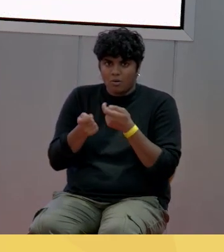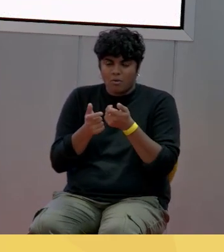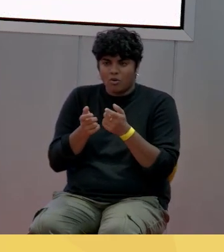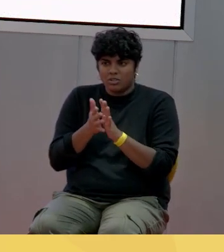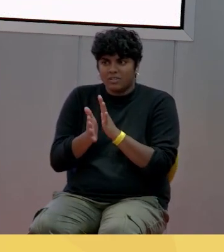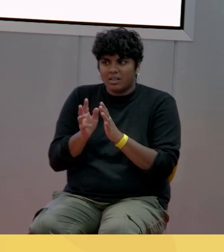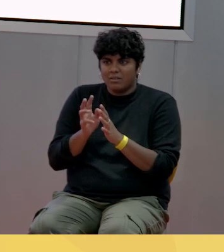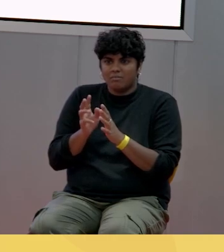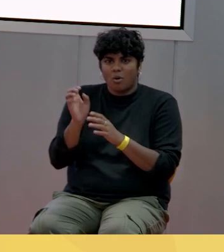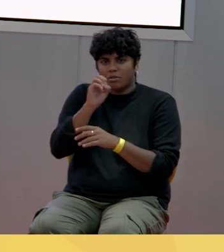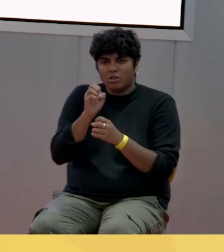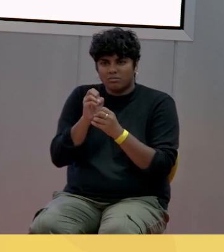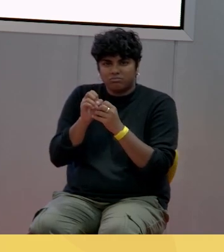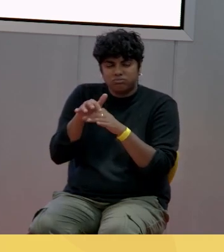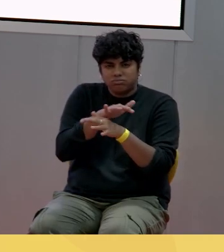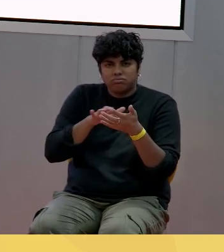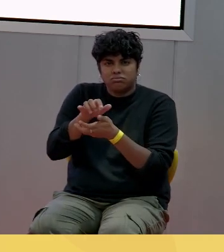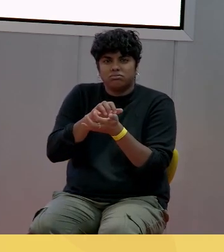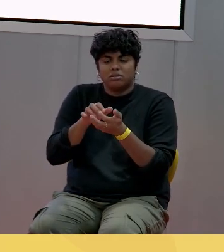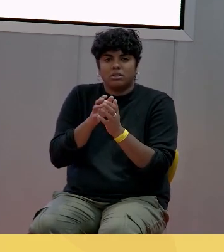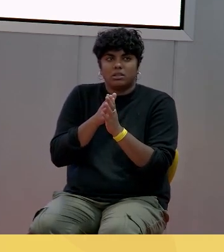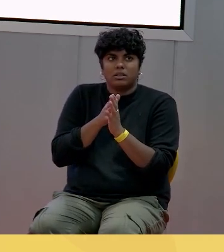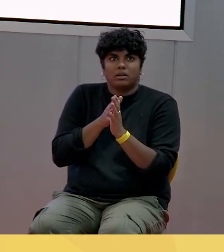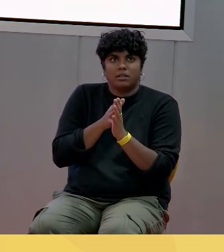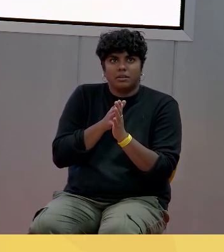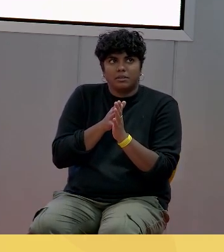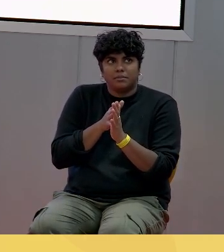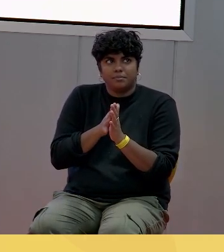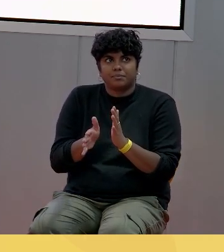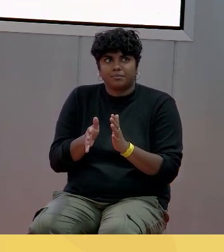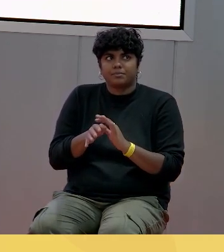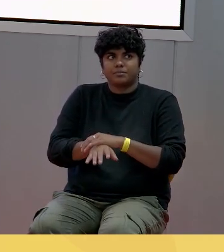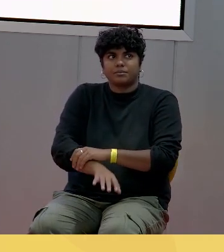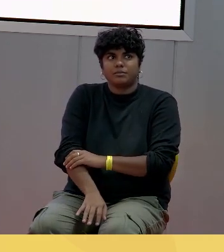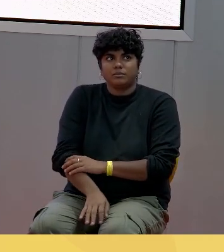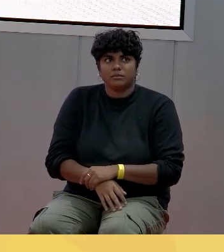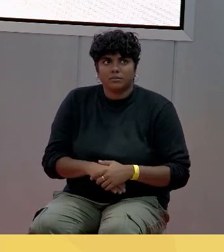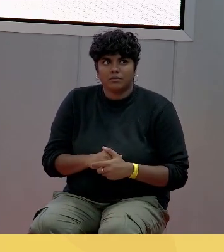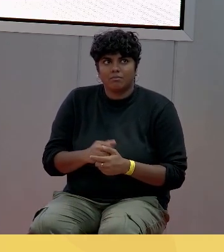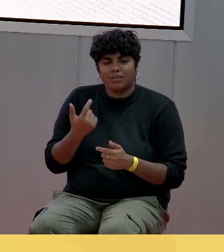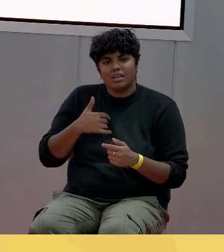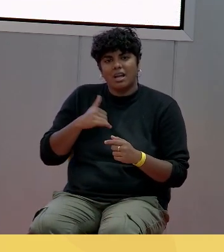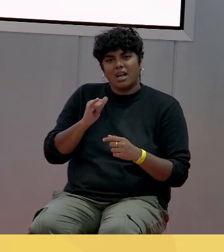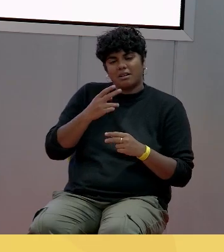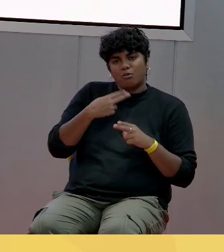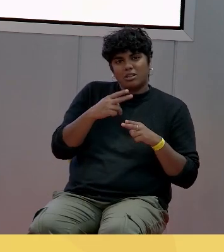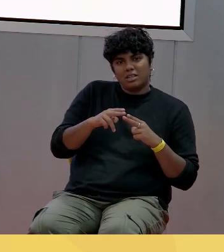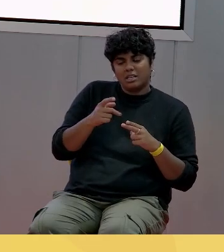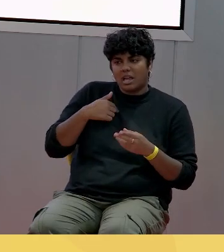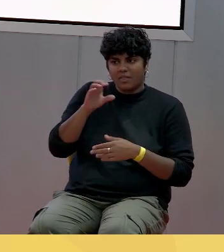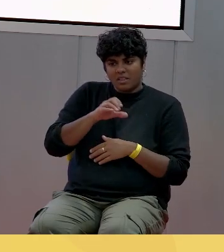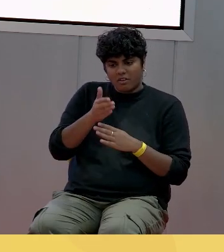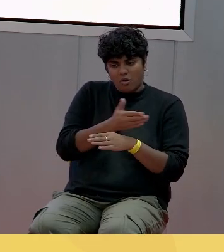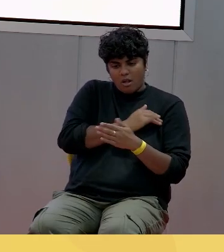No es nuevo y creo que ya se han formado muchas posiciones fijas a nivel de expertos y políticos que ya no les importa la evidencia científica,